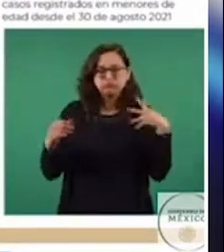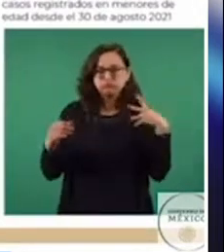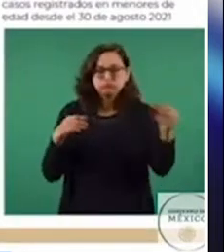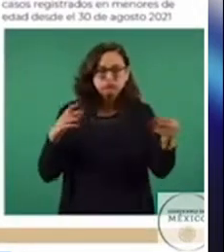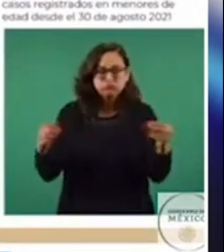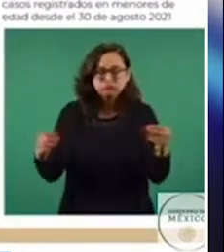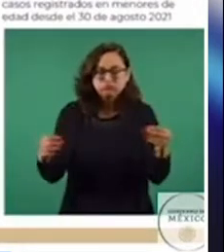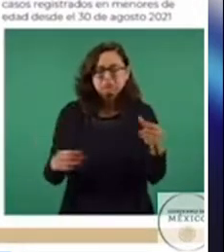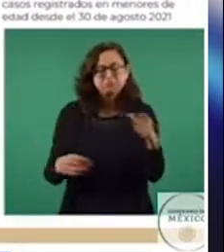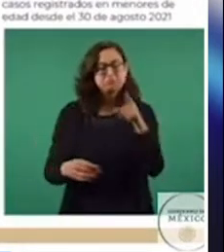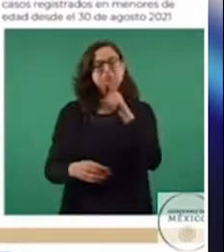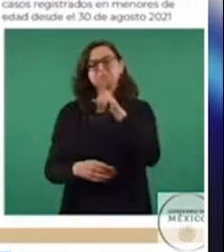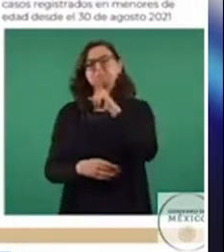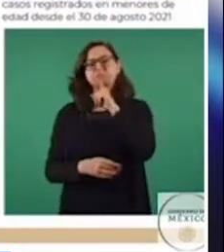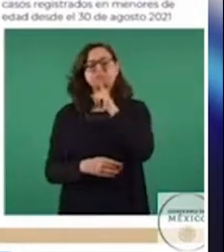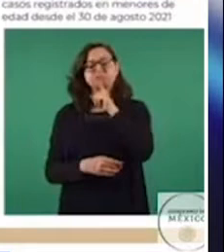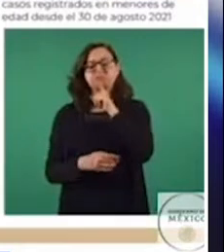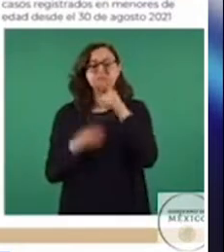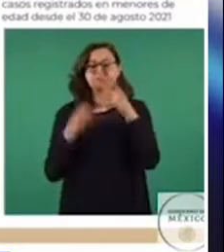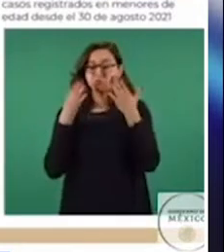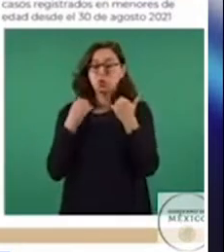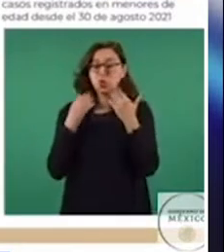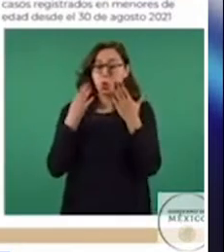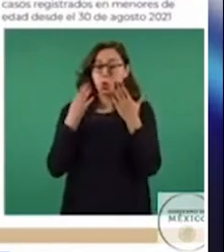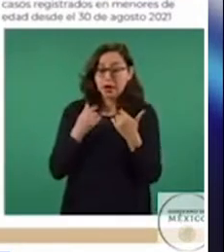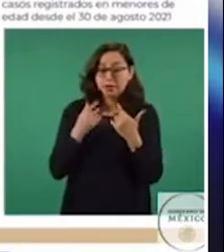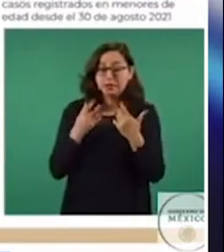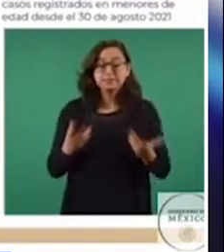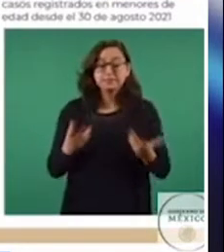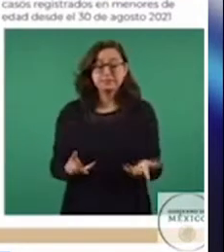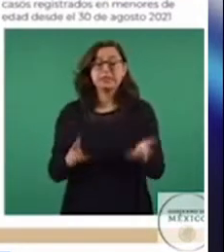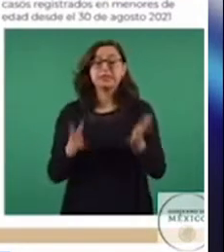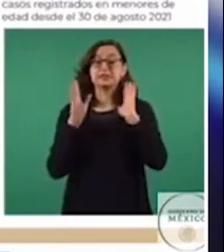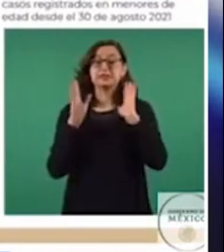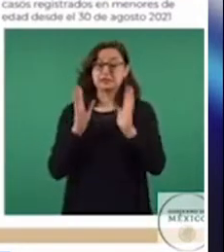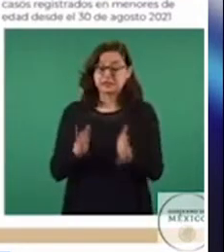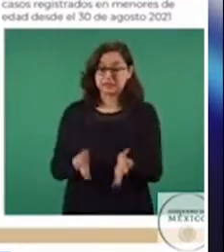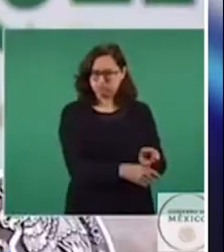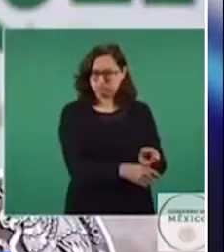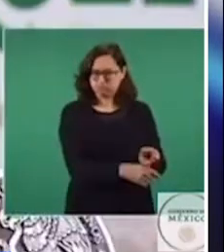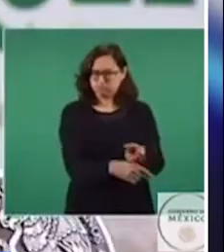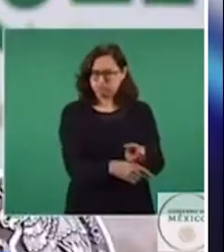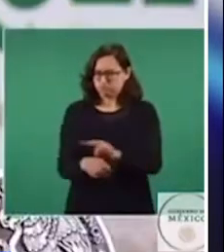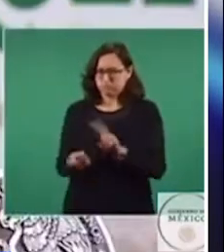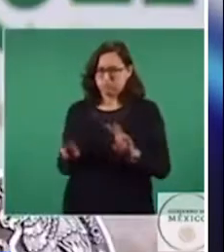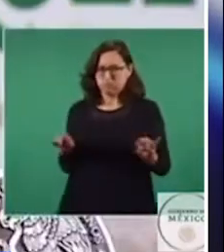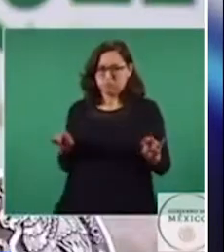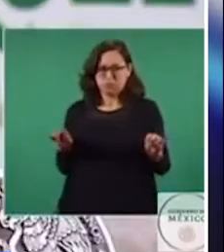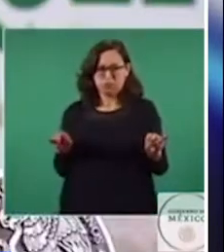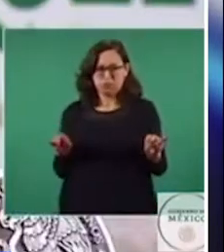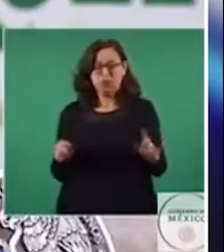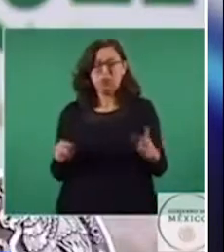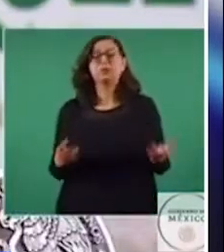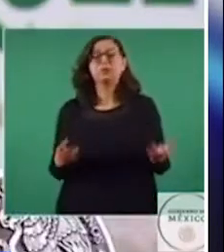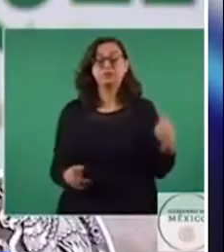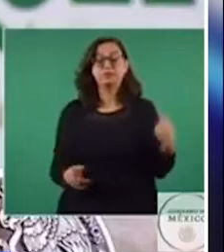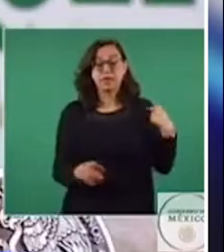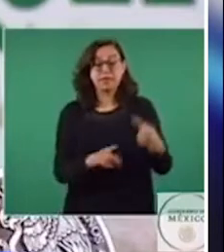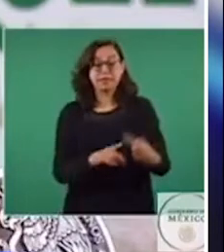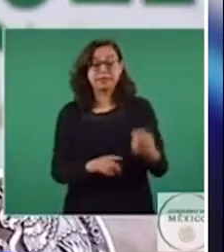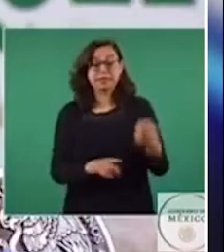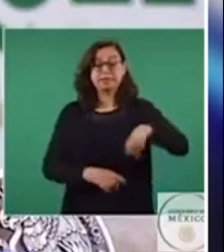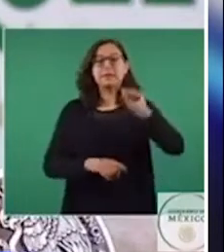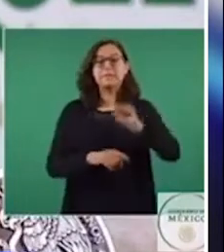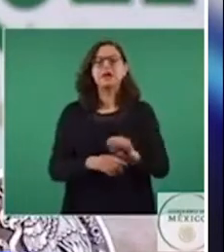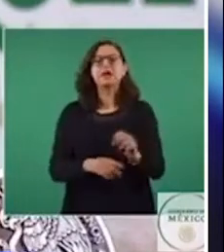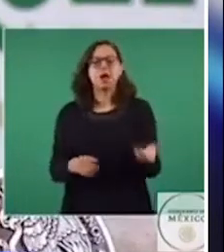en el país. También reconoció que sí, efectivamente, se vacunará a los adolescentes y sería con Pfizer,